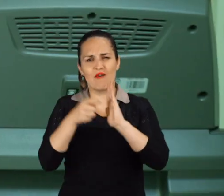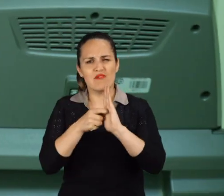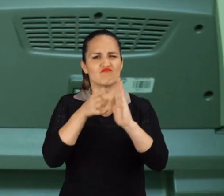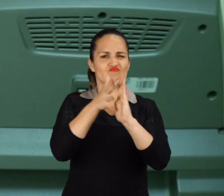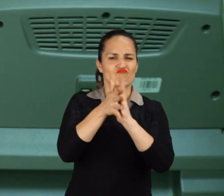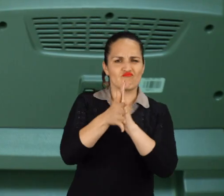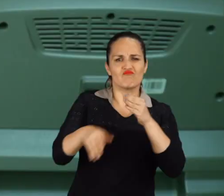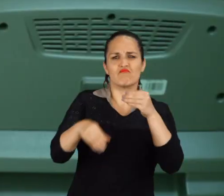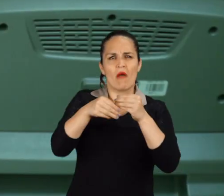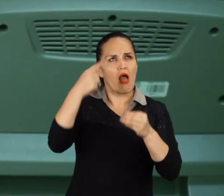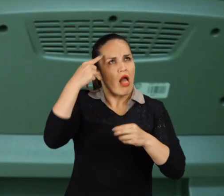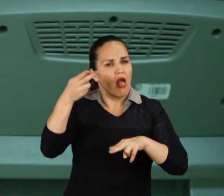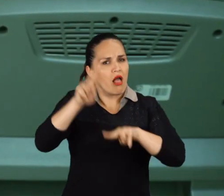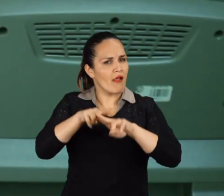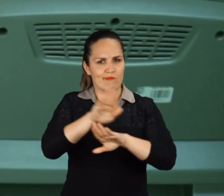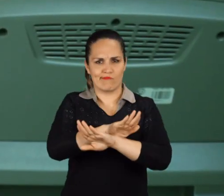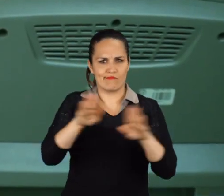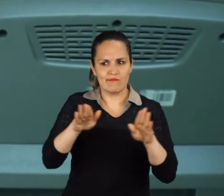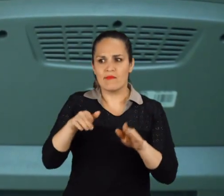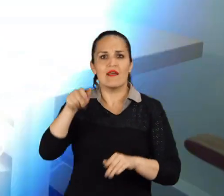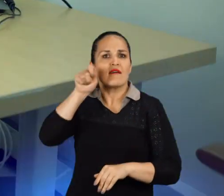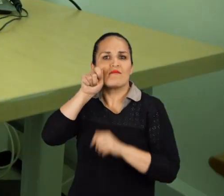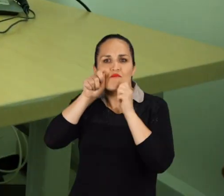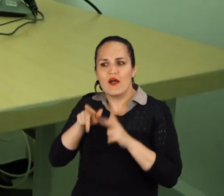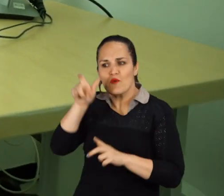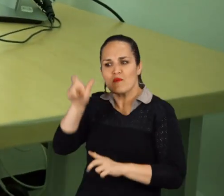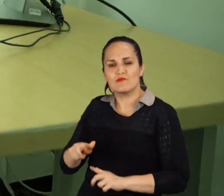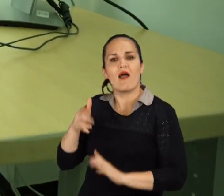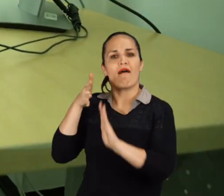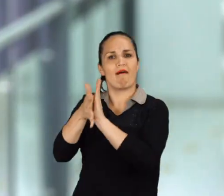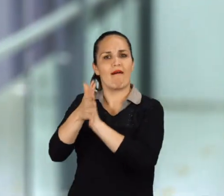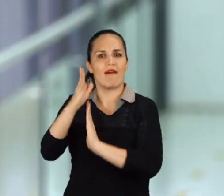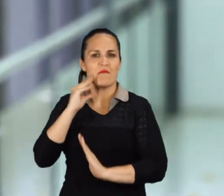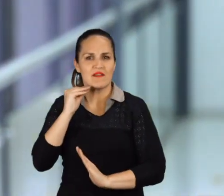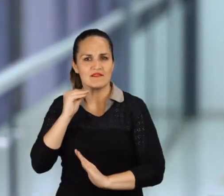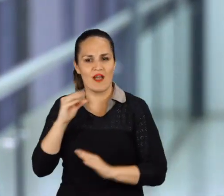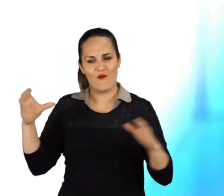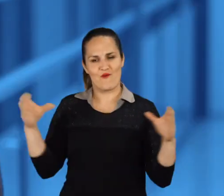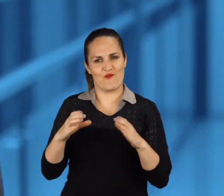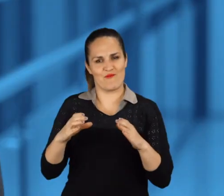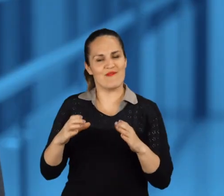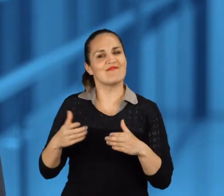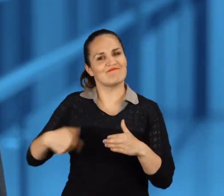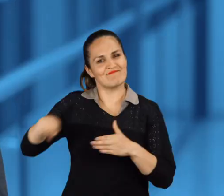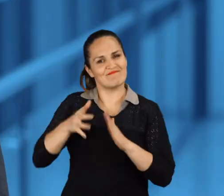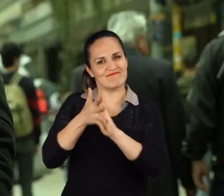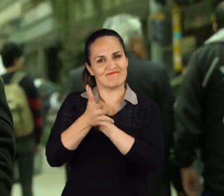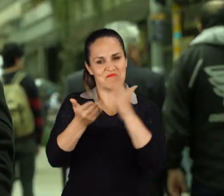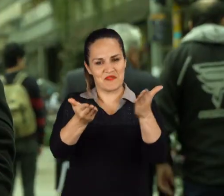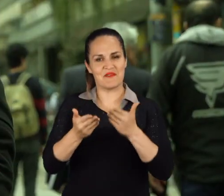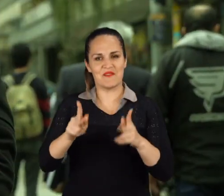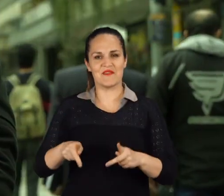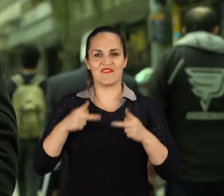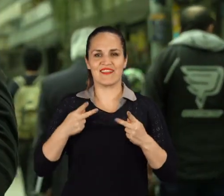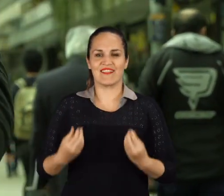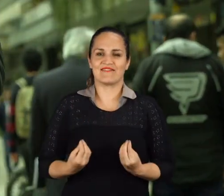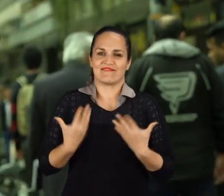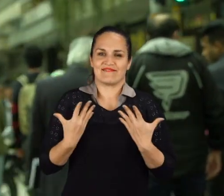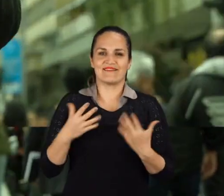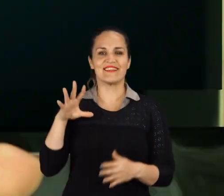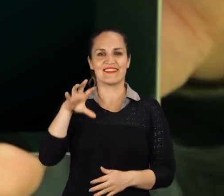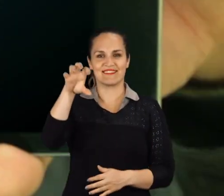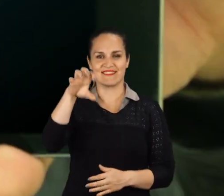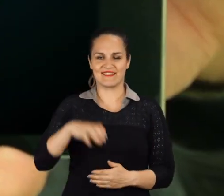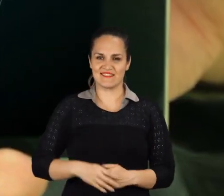historias de sobrevivientes y los avances de la ciencia en oncología de la mano de los mejores expertos. Bienvenidos a Vida y Cáncer.